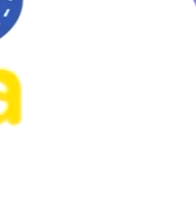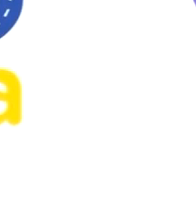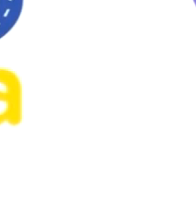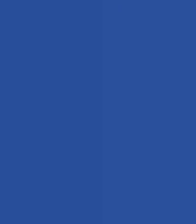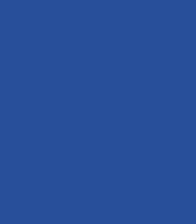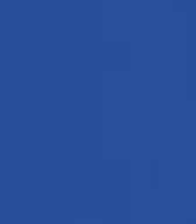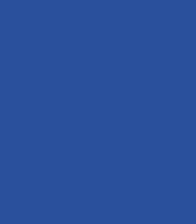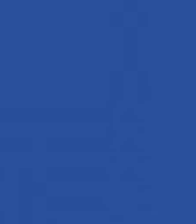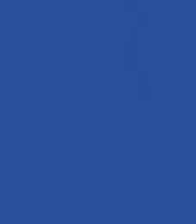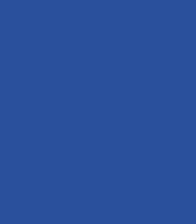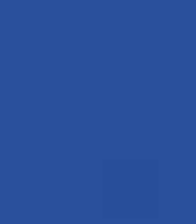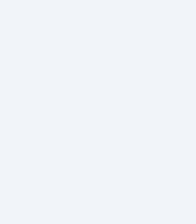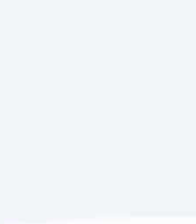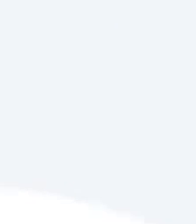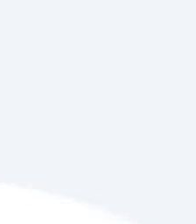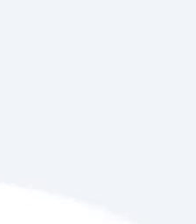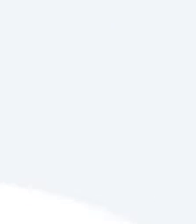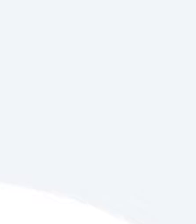casa.